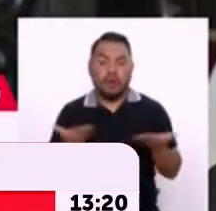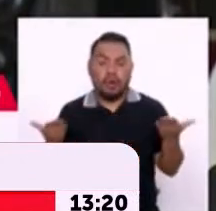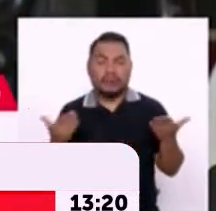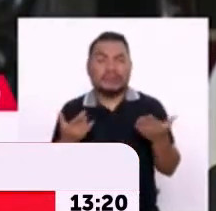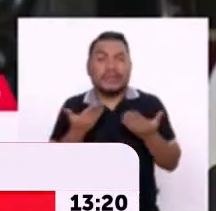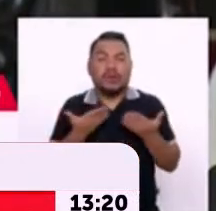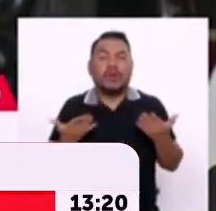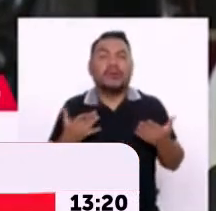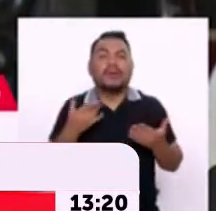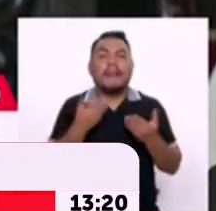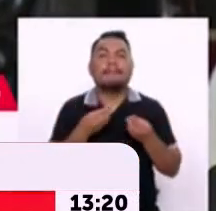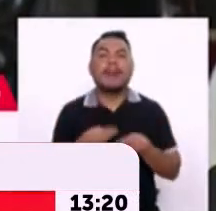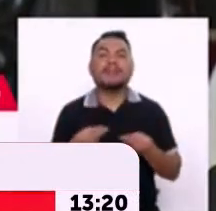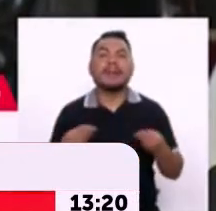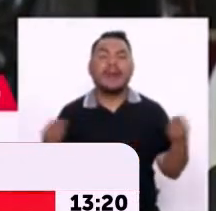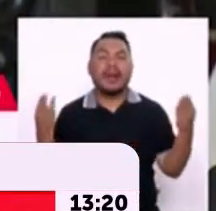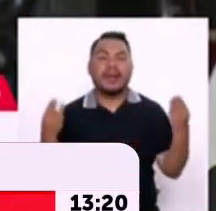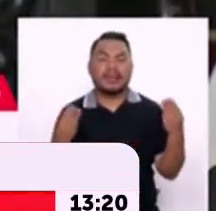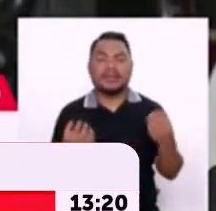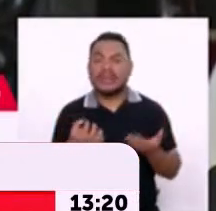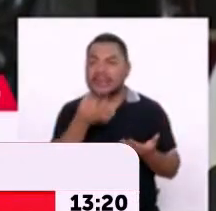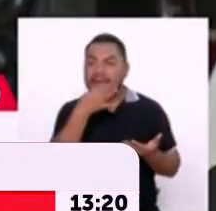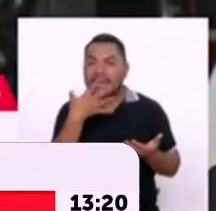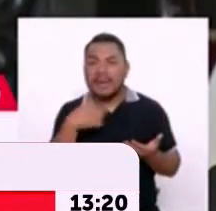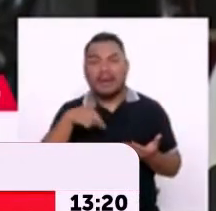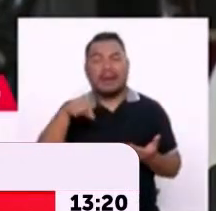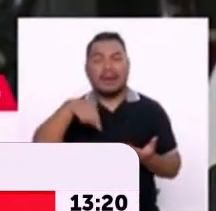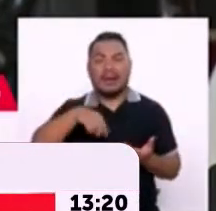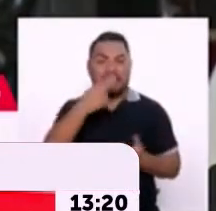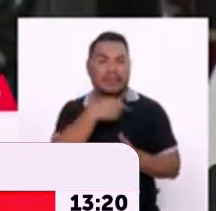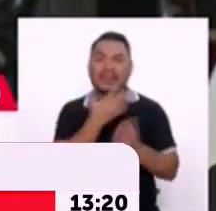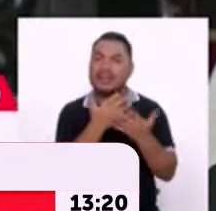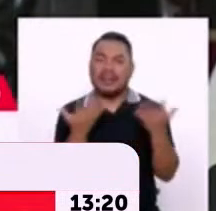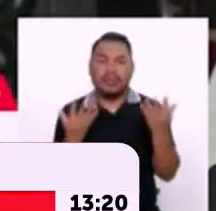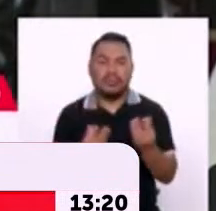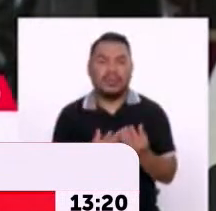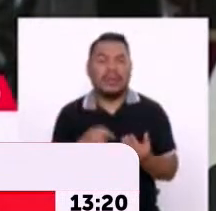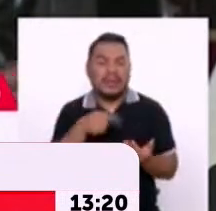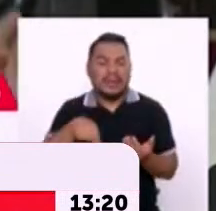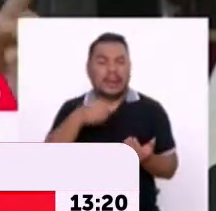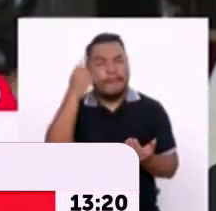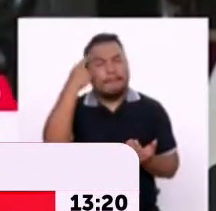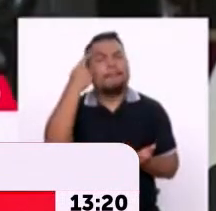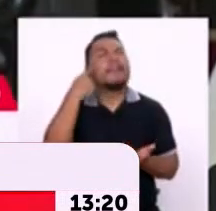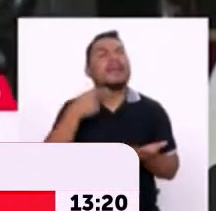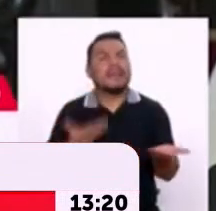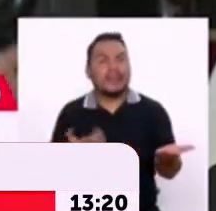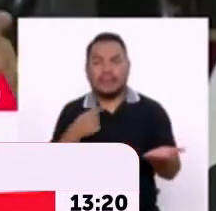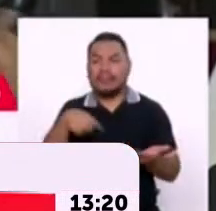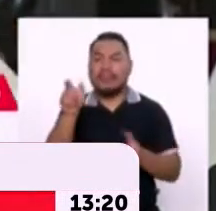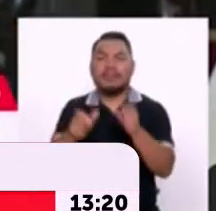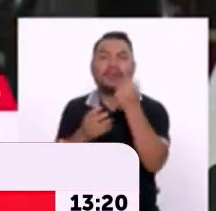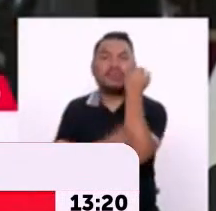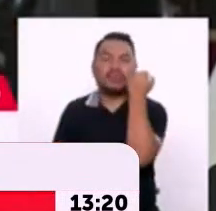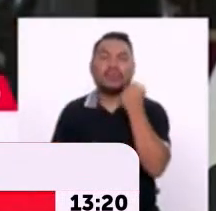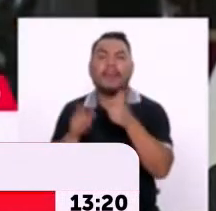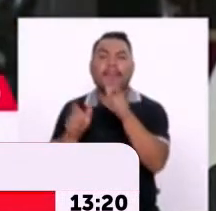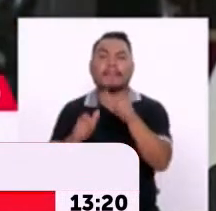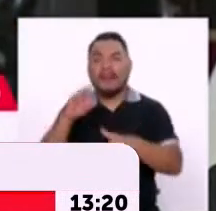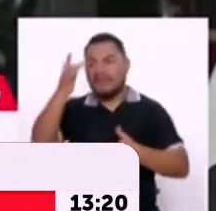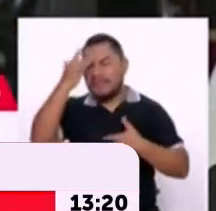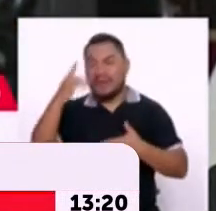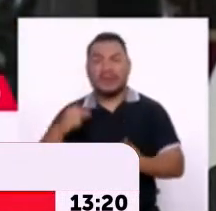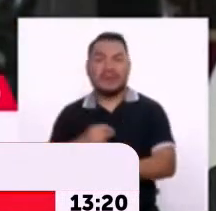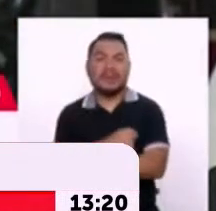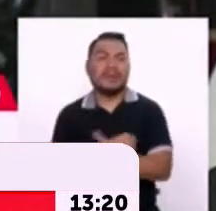insumos, materiales y sobre todo medicamentos. ¿Y para quiénes? Para los más vulnerables, para aquellos pacientes con